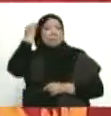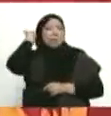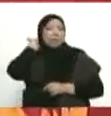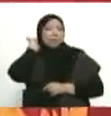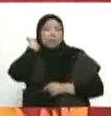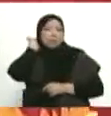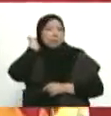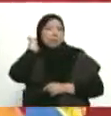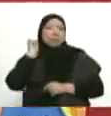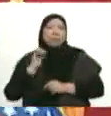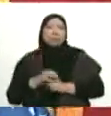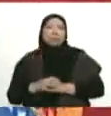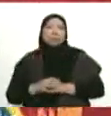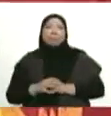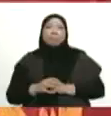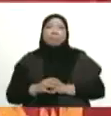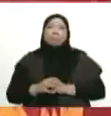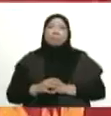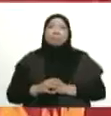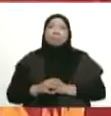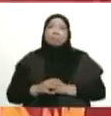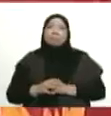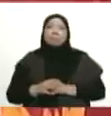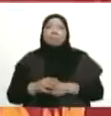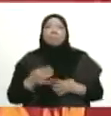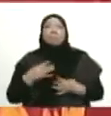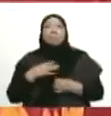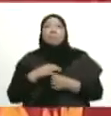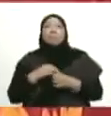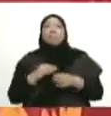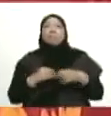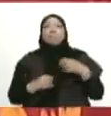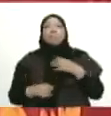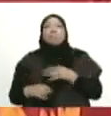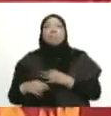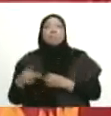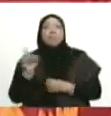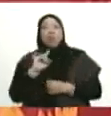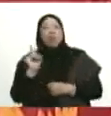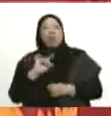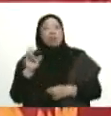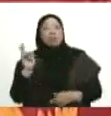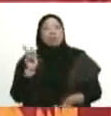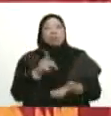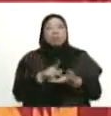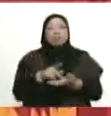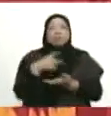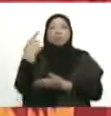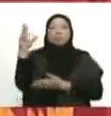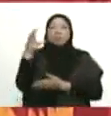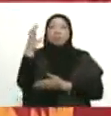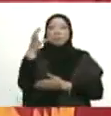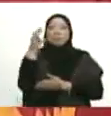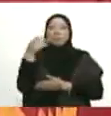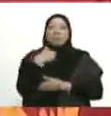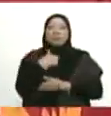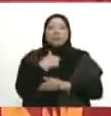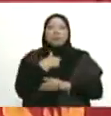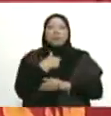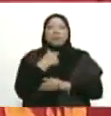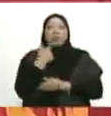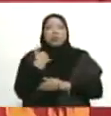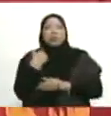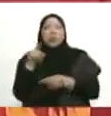Hasta en sopa son malos que dicen. No, para acá no se van a meter. Aunque ella dice que para donde yo voy le estoy haciendo la